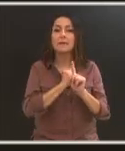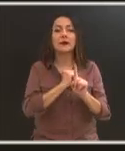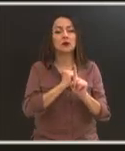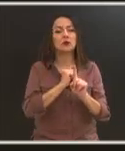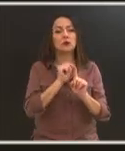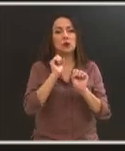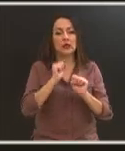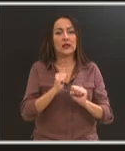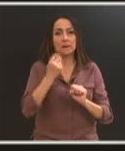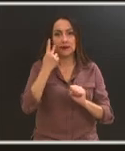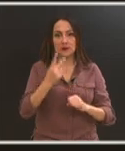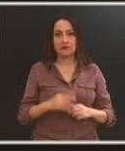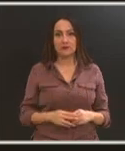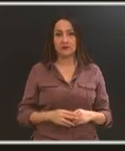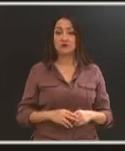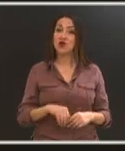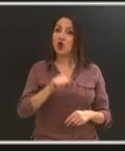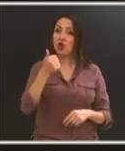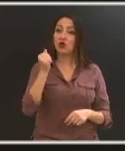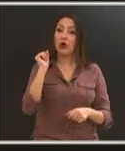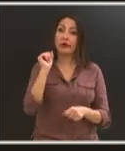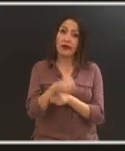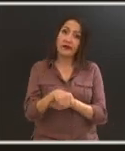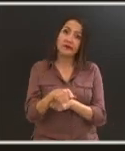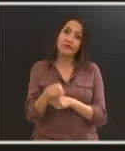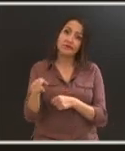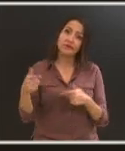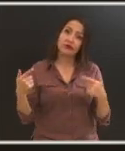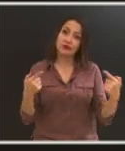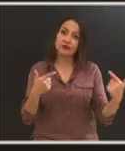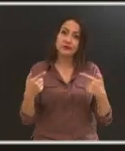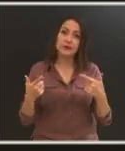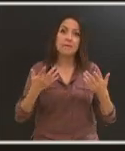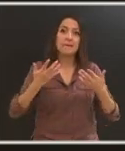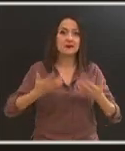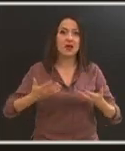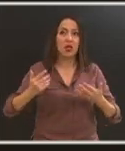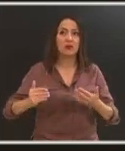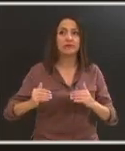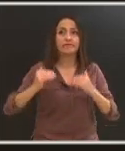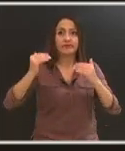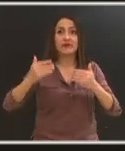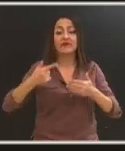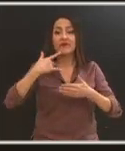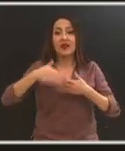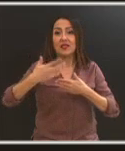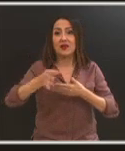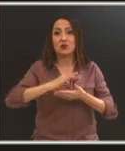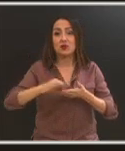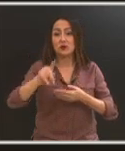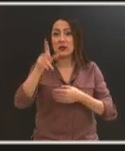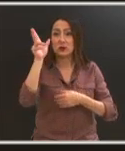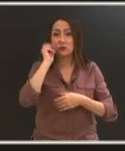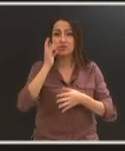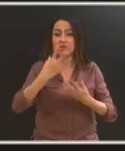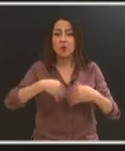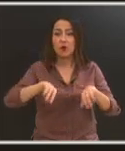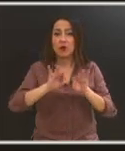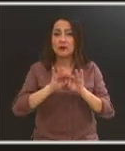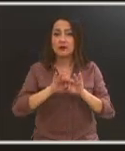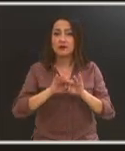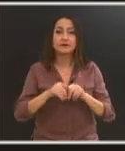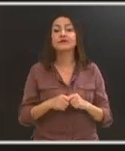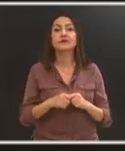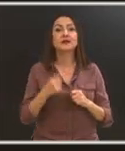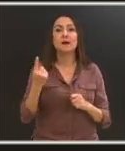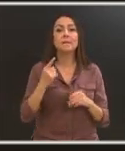lo pudieron apreciar, otro ataque con arma pesada frente a una escuela, y ustedes escucharon la importancia de